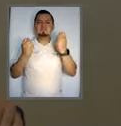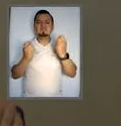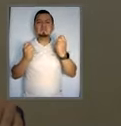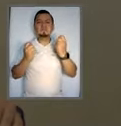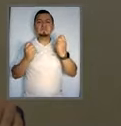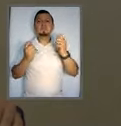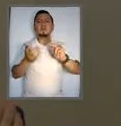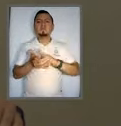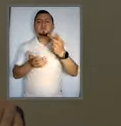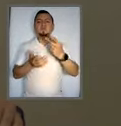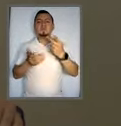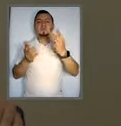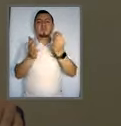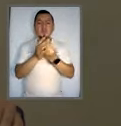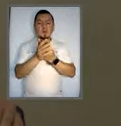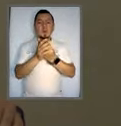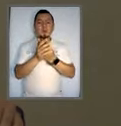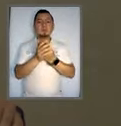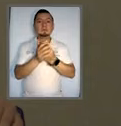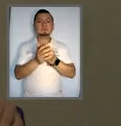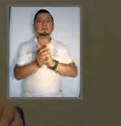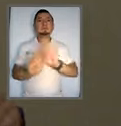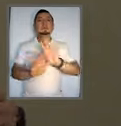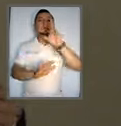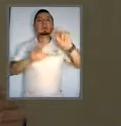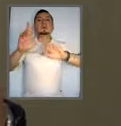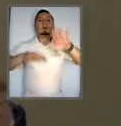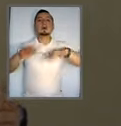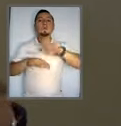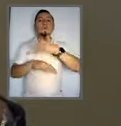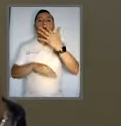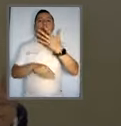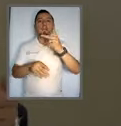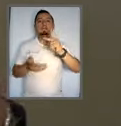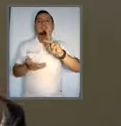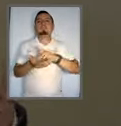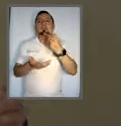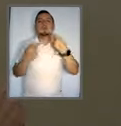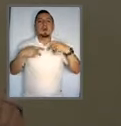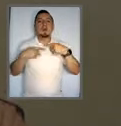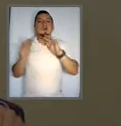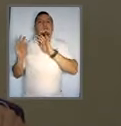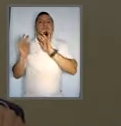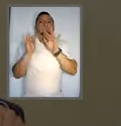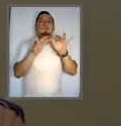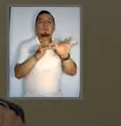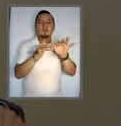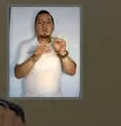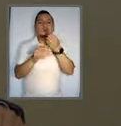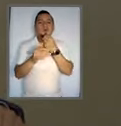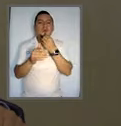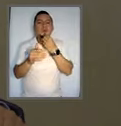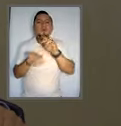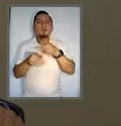han tenido en varias ocasiones que reconsiderar porque las escuelas, por el contexto natural, la cantidad de personas provocan